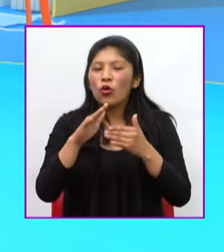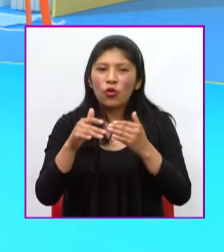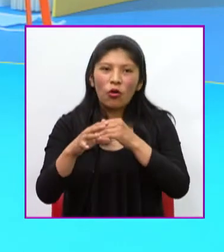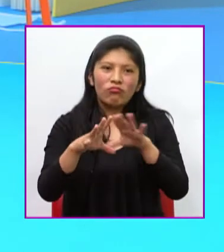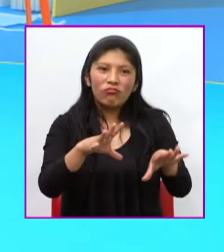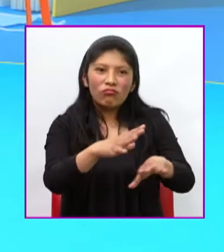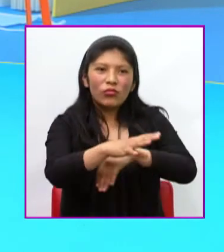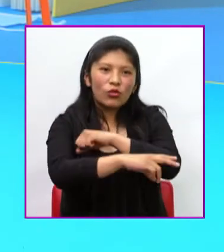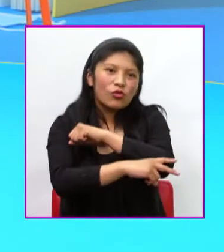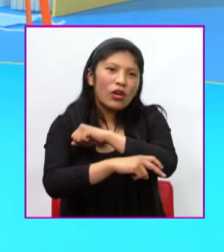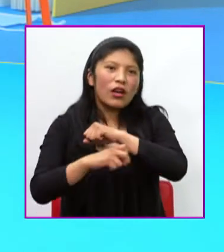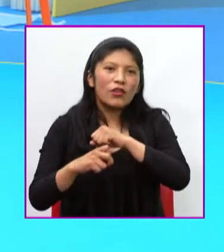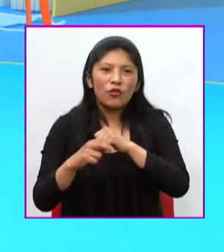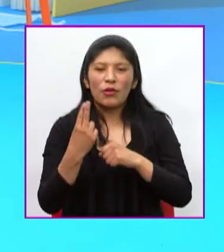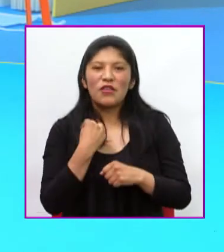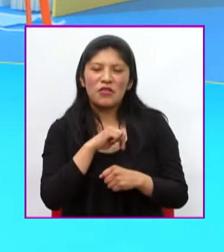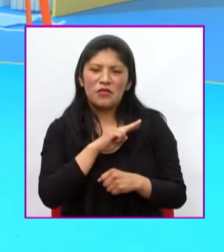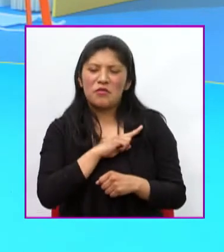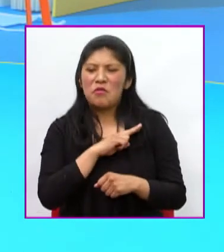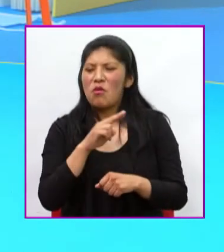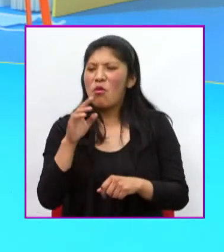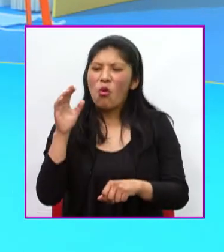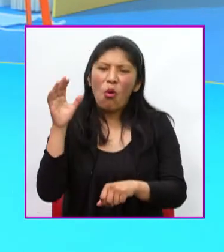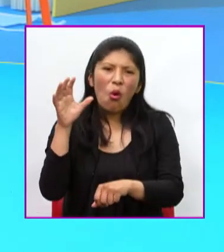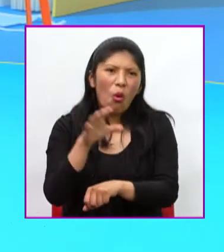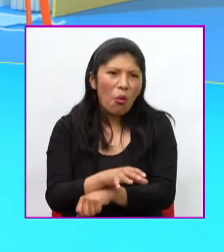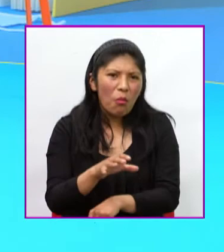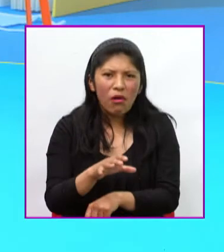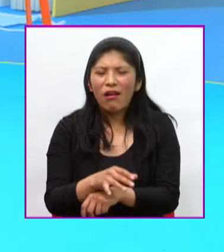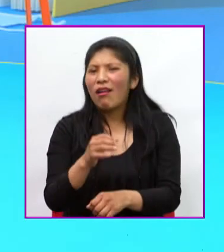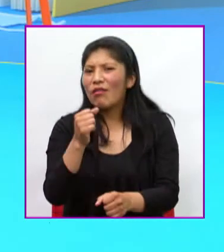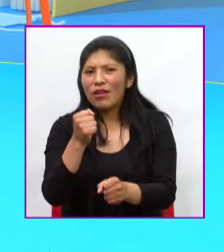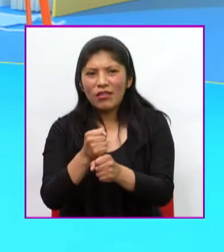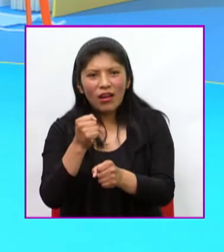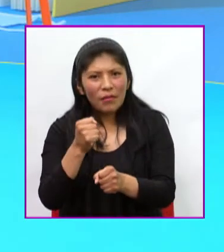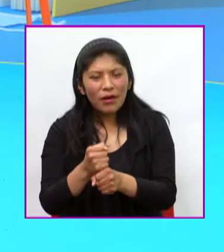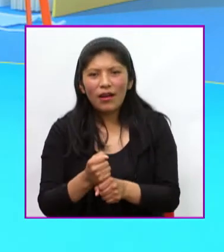de malos tratos, abuso, explotación?